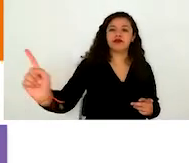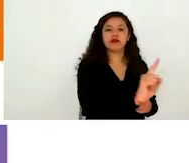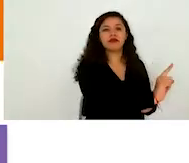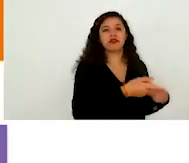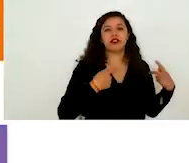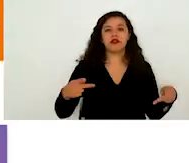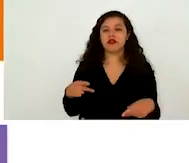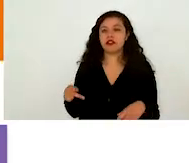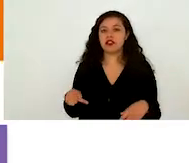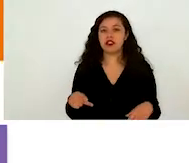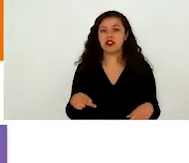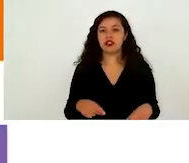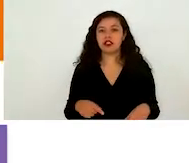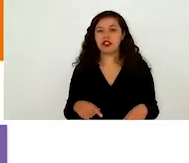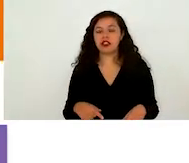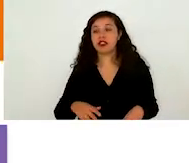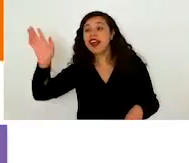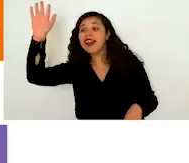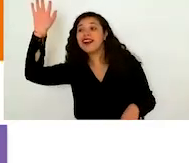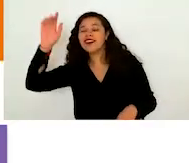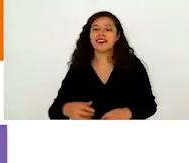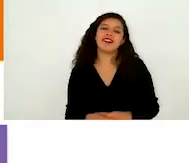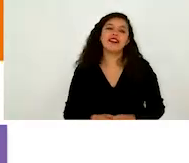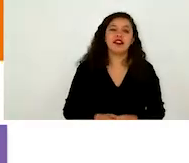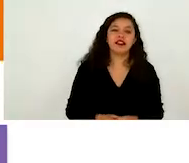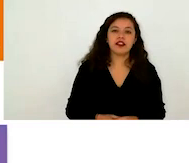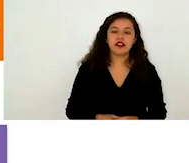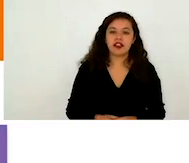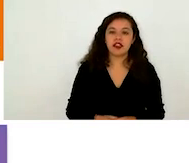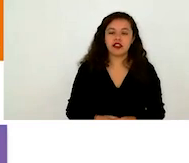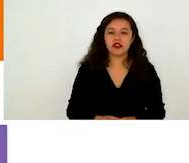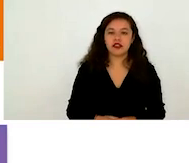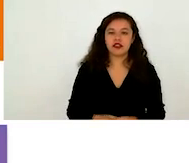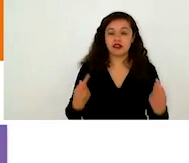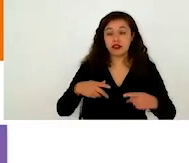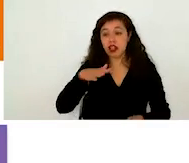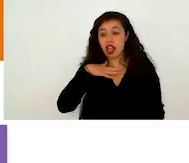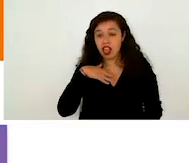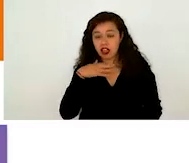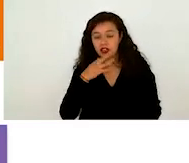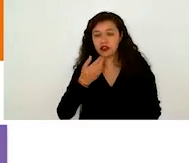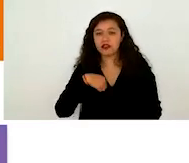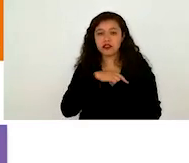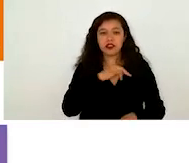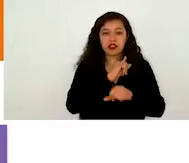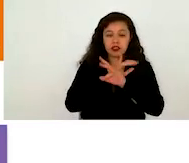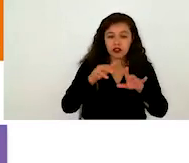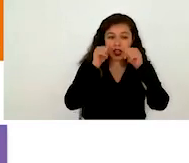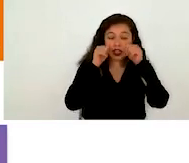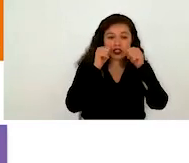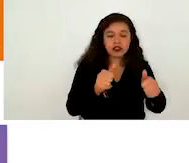persona saluda la otra persona si nos distraemos vamos a perder atención